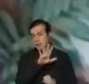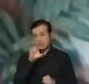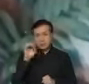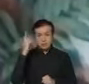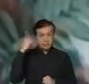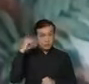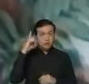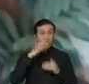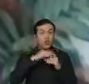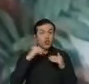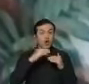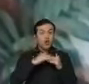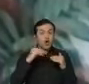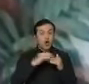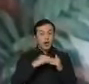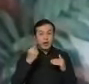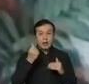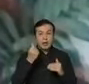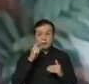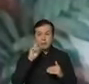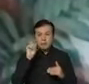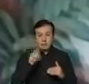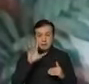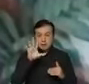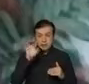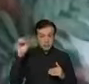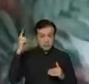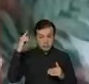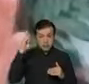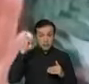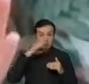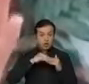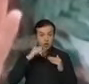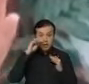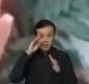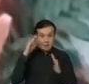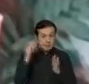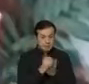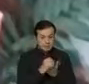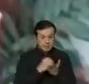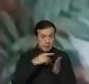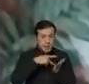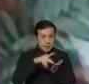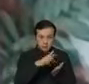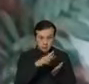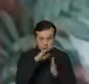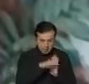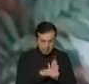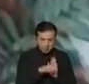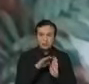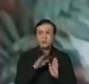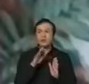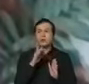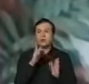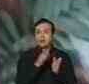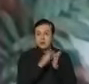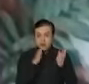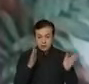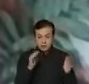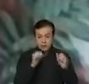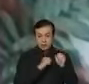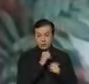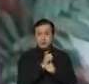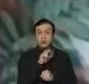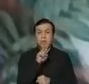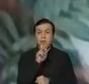millones de dólares. Una quita. Y por último, en plazo, hemos pateado, como dije hace un momento, una deuda que se terminaba de pagar en el